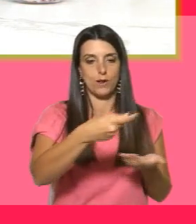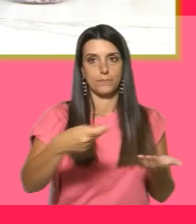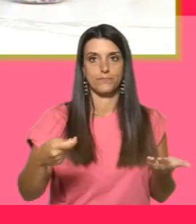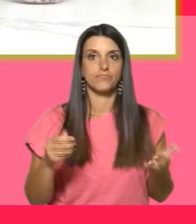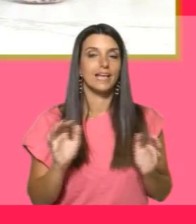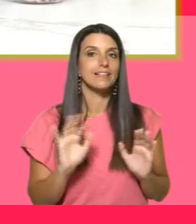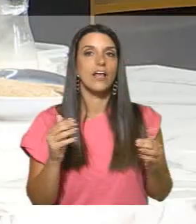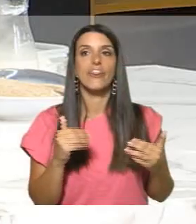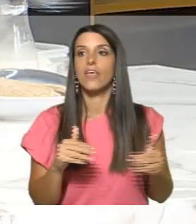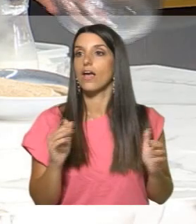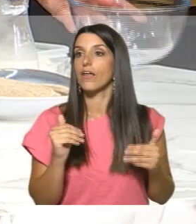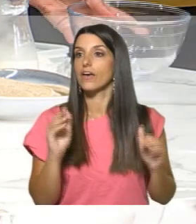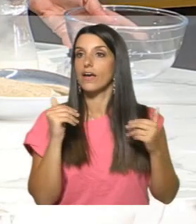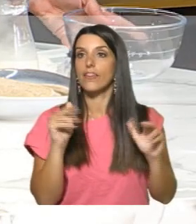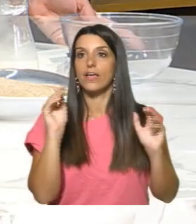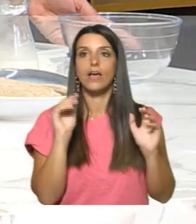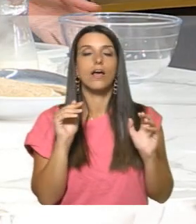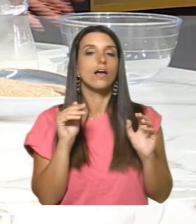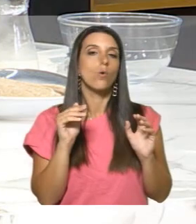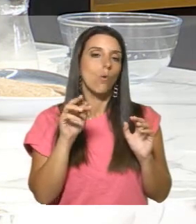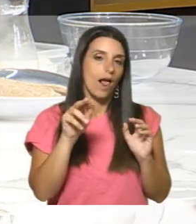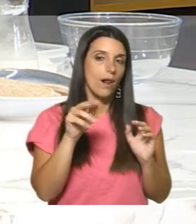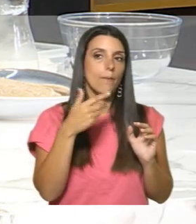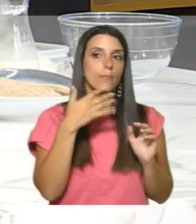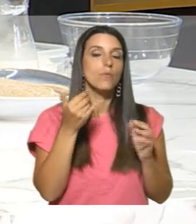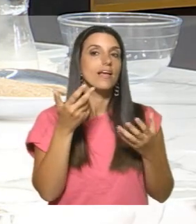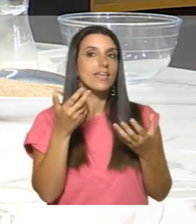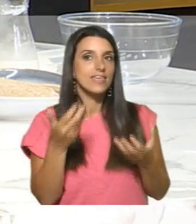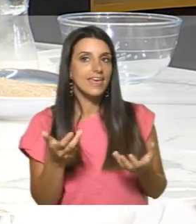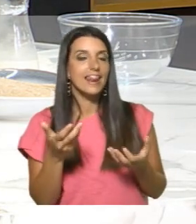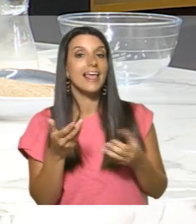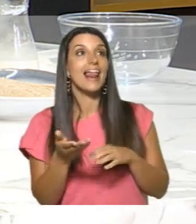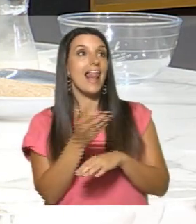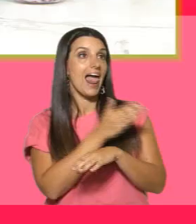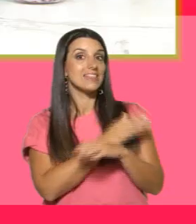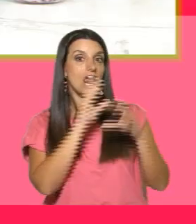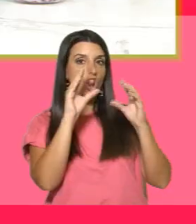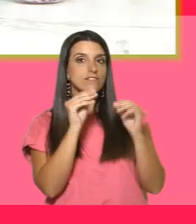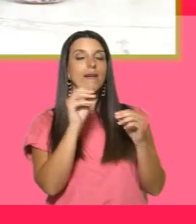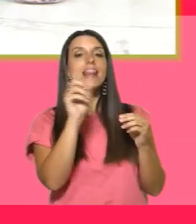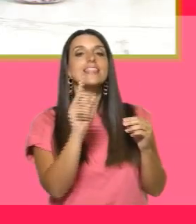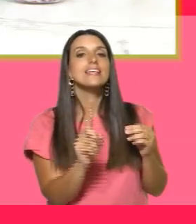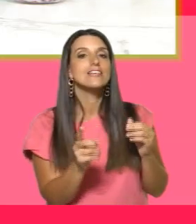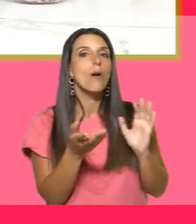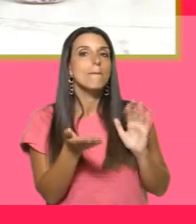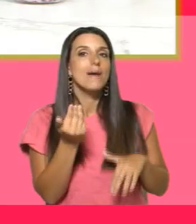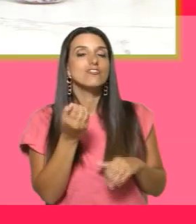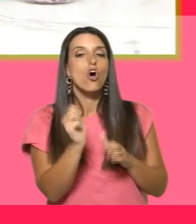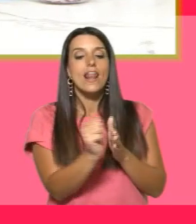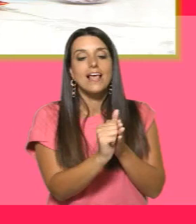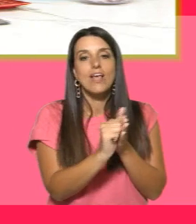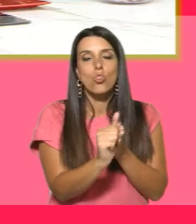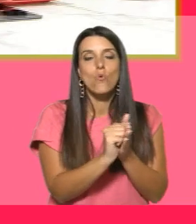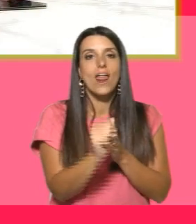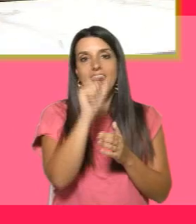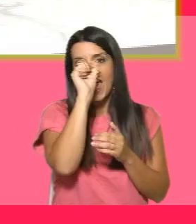Ahí está. Y las dejas ahí un rato. Lo mismo. Esta parte, si la querés hacer de la noche anterior para que te larguen bien el juguito, le querés agregar un poquito de ralladura de